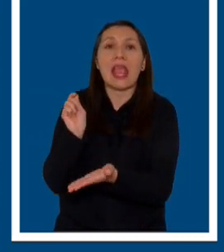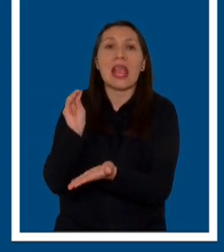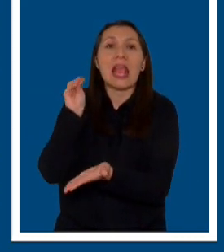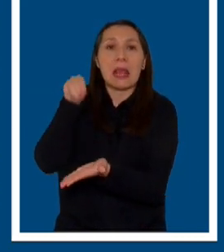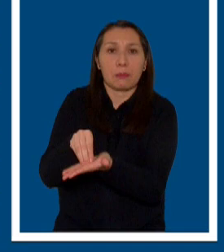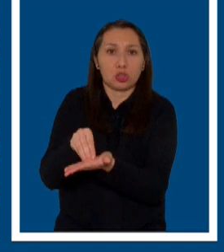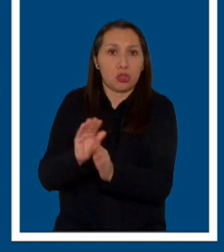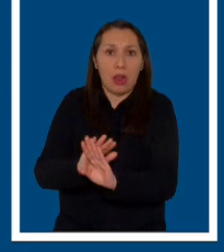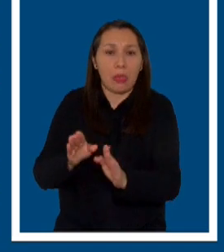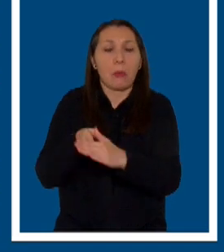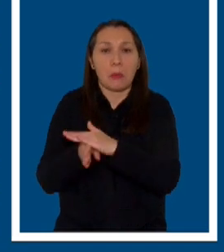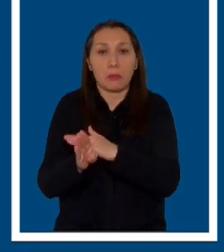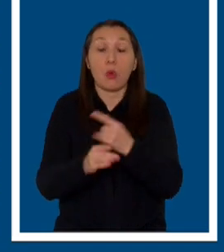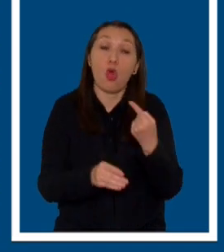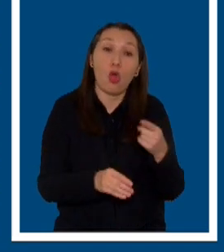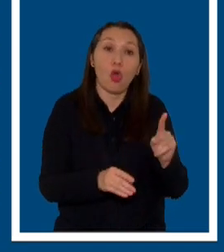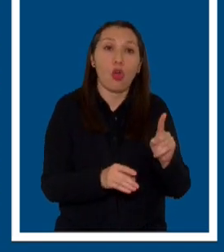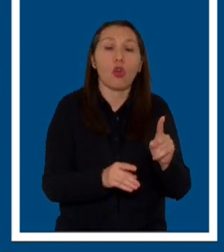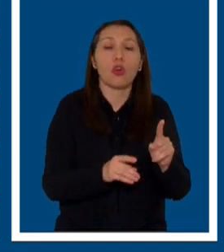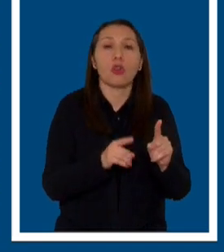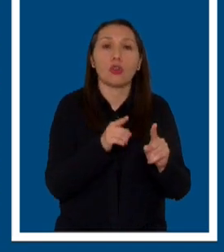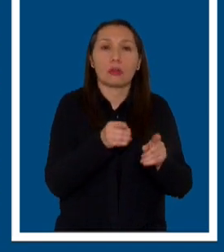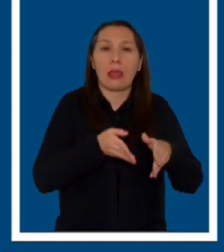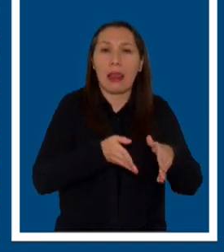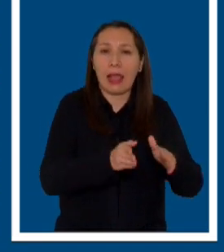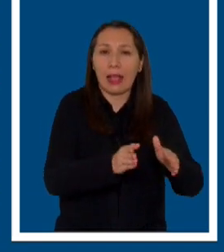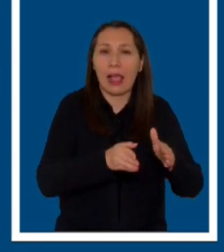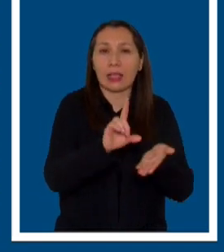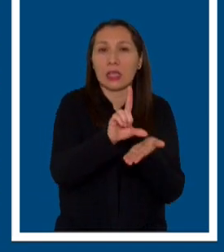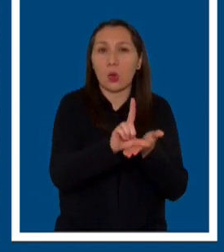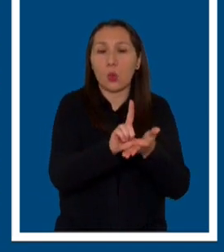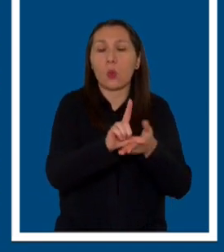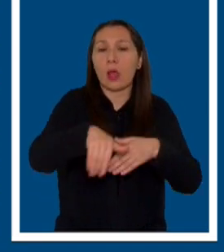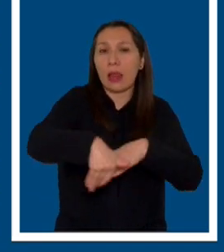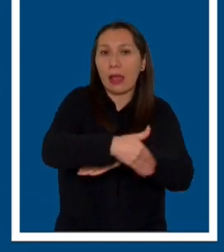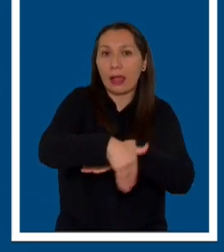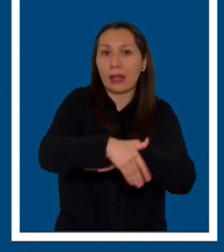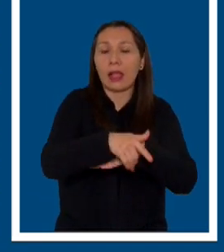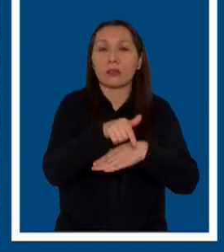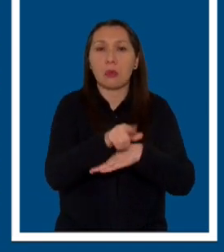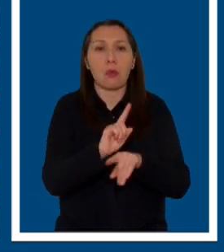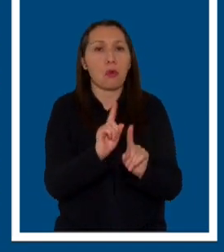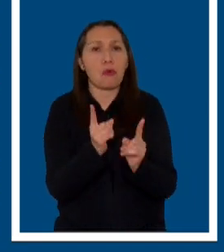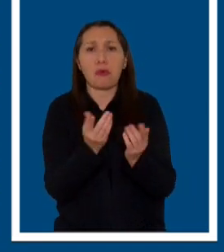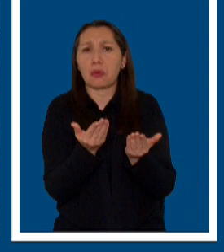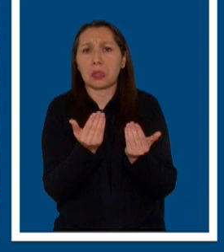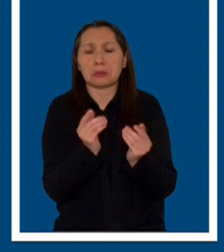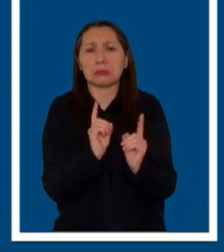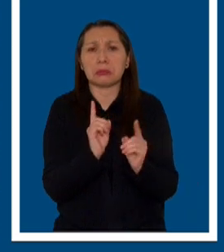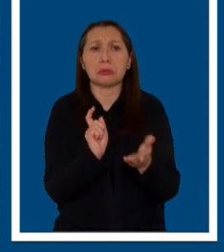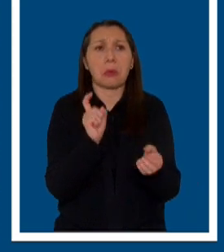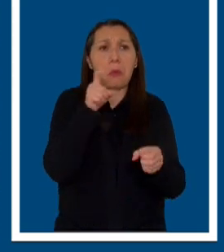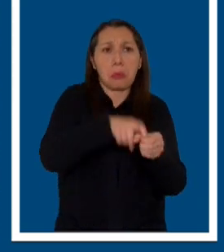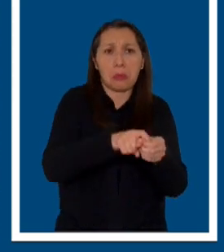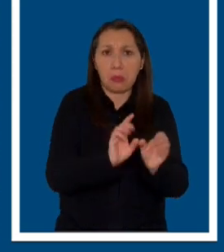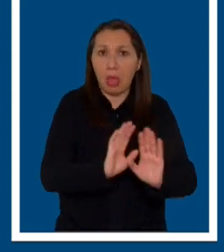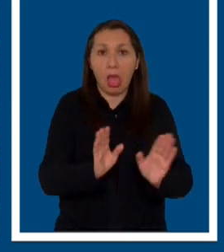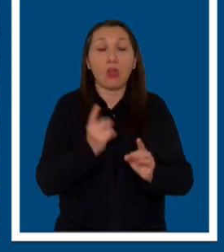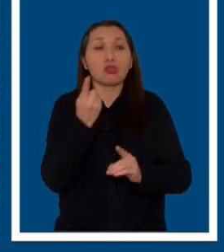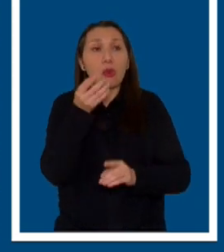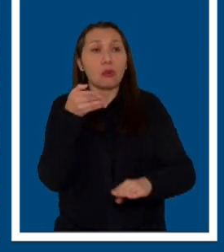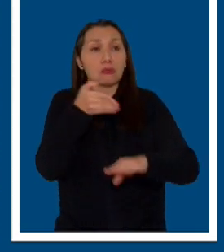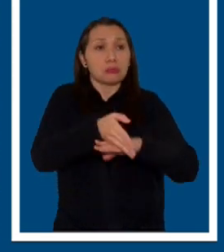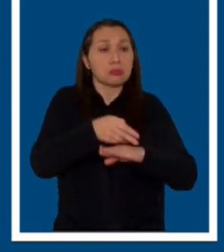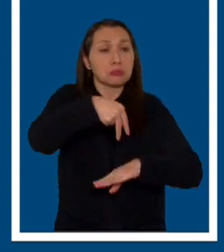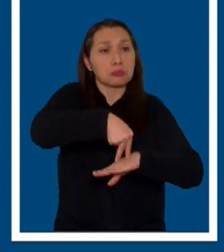para poder acceder y hay otros que son los que se hacen en las calles o en los recintos callejeros donde no es necesario ni siquiera inscribirse queremos que toda